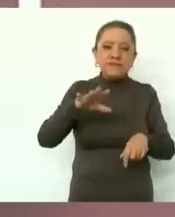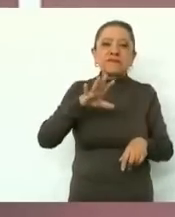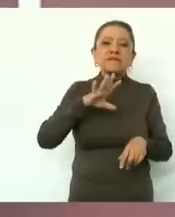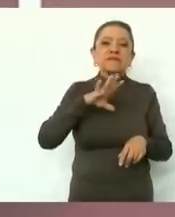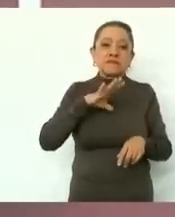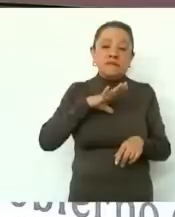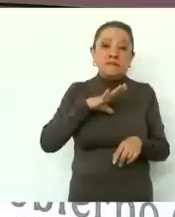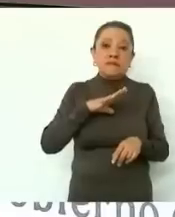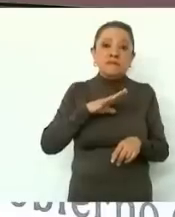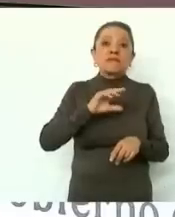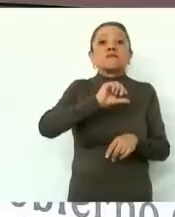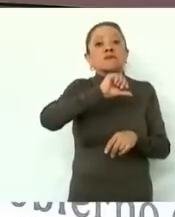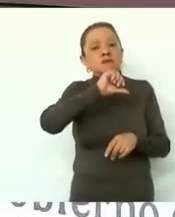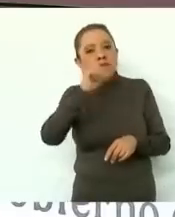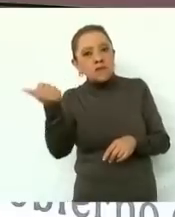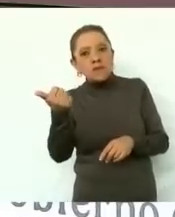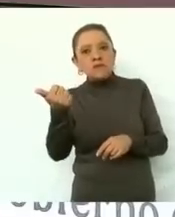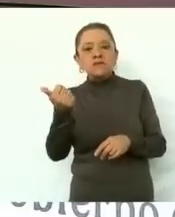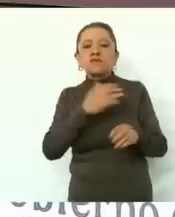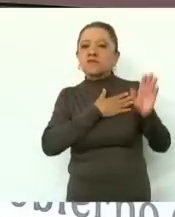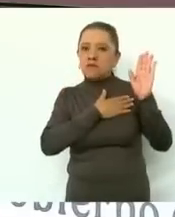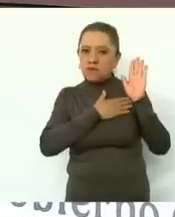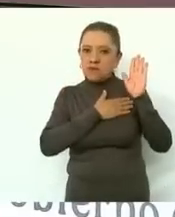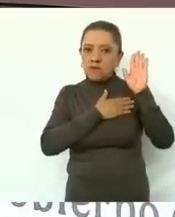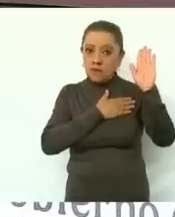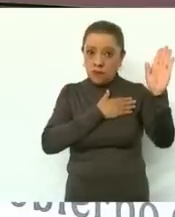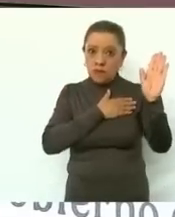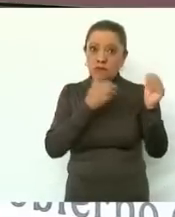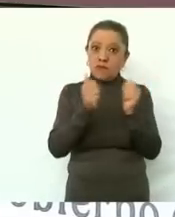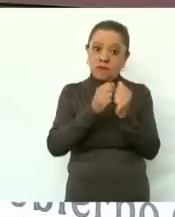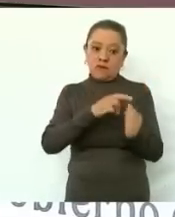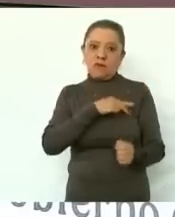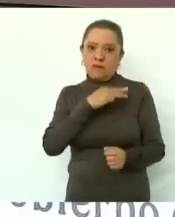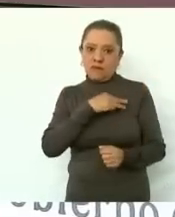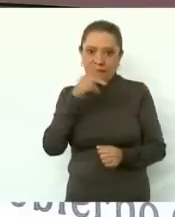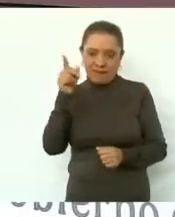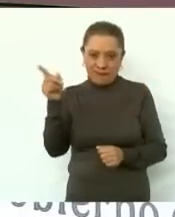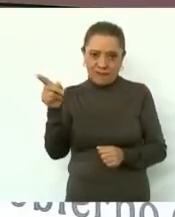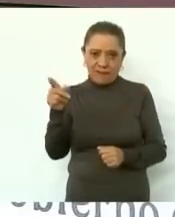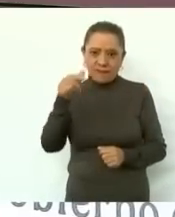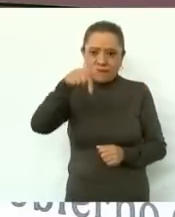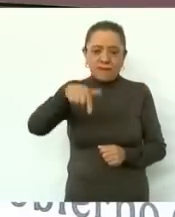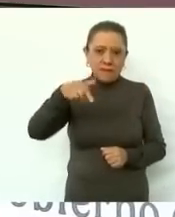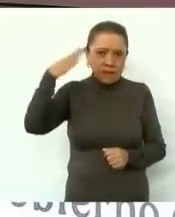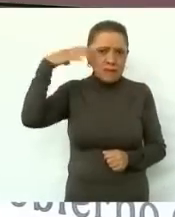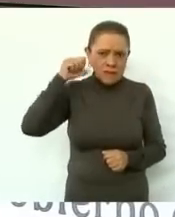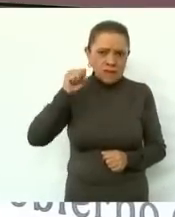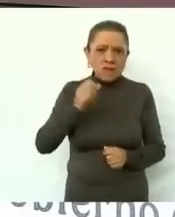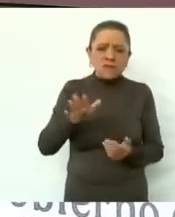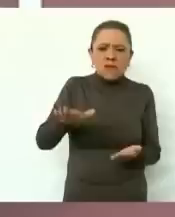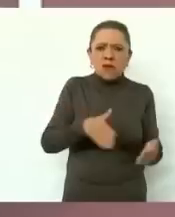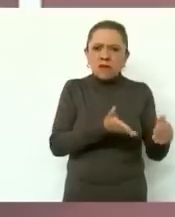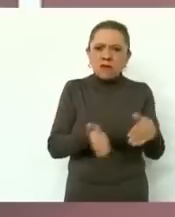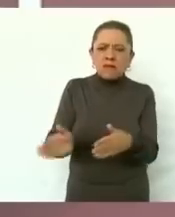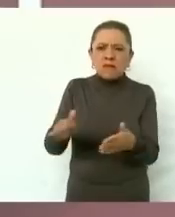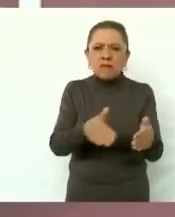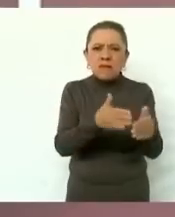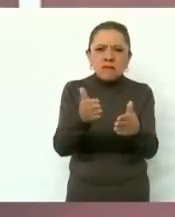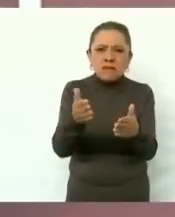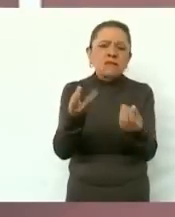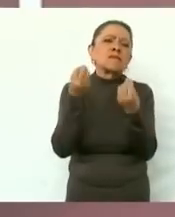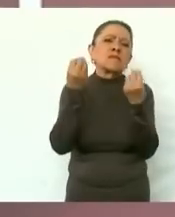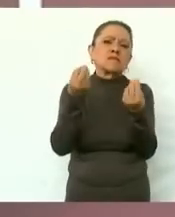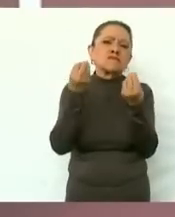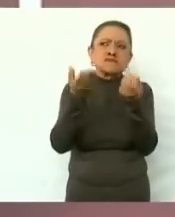la vuelta a Morelos, se llama Tierra y Libertad. Hoy mucha gente no lo sabe, pues porque está en muy